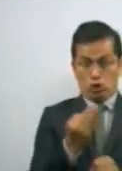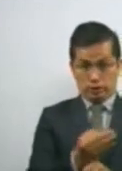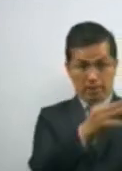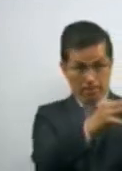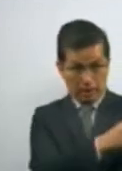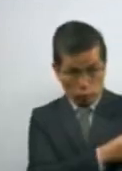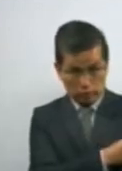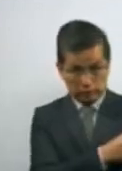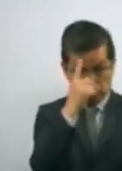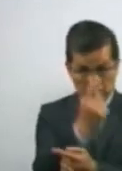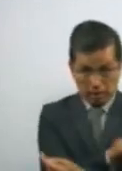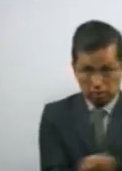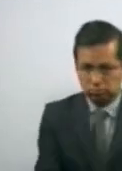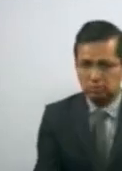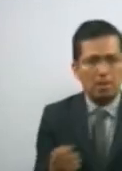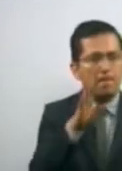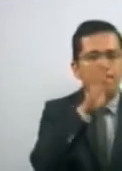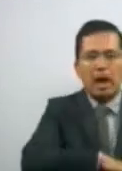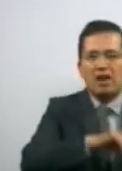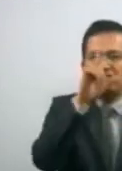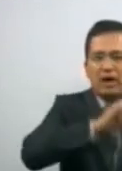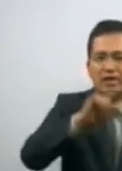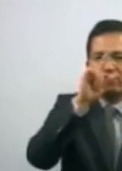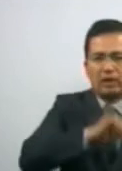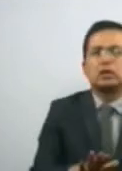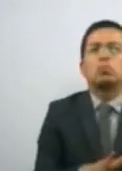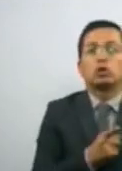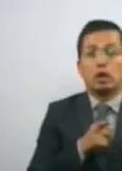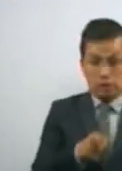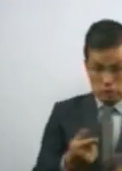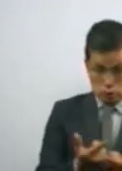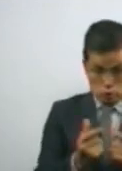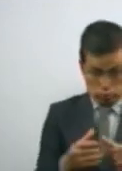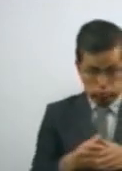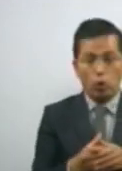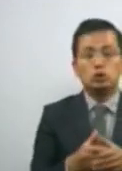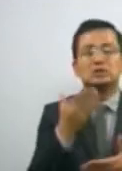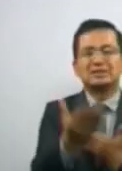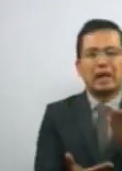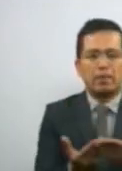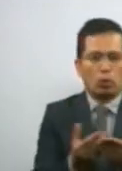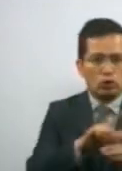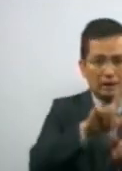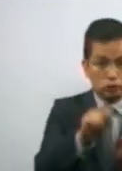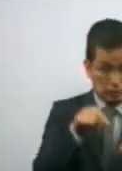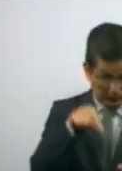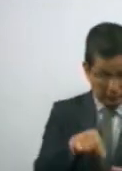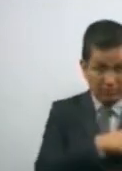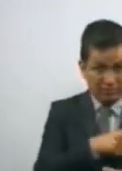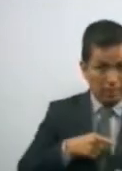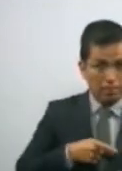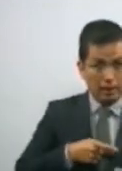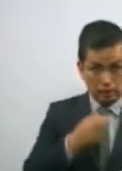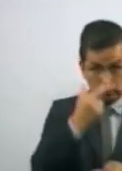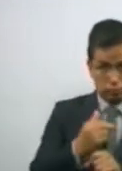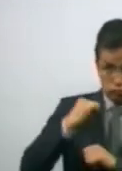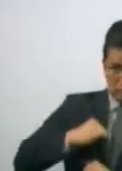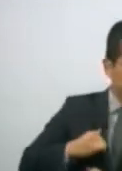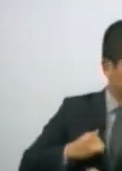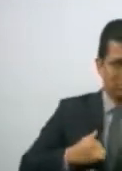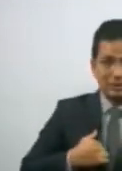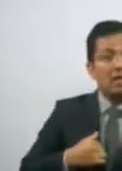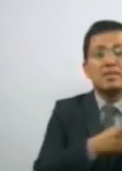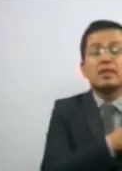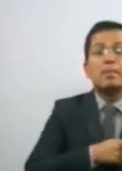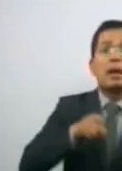porque no tiene nada que ver con los siervos de la nación, debía hacerlo a partir de los sistemas de salud, y por supuesto también